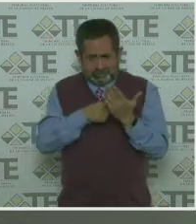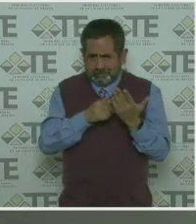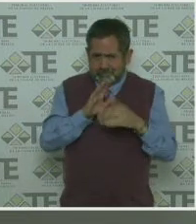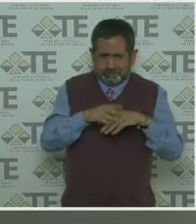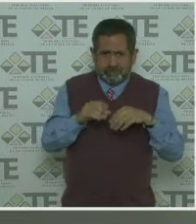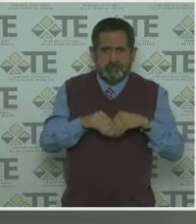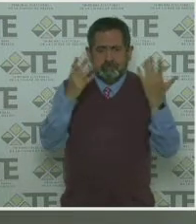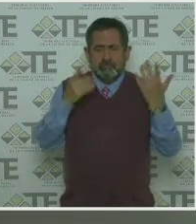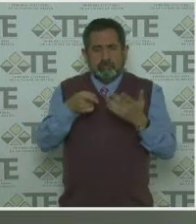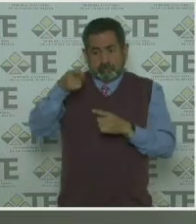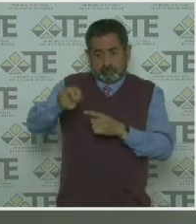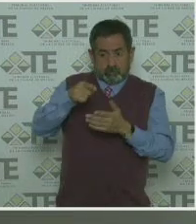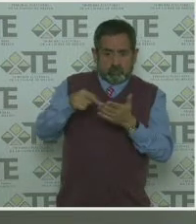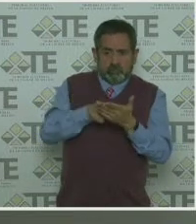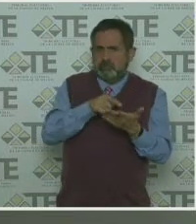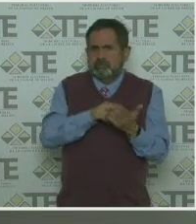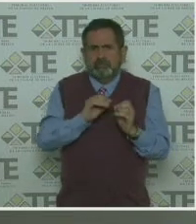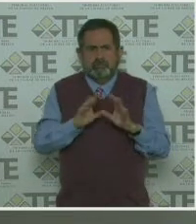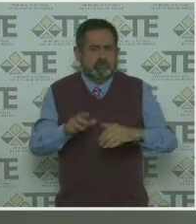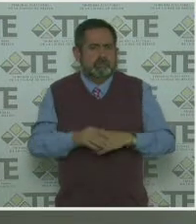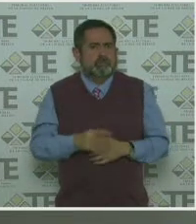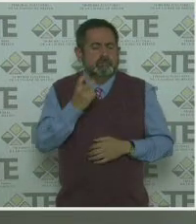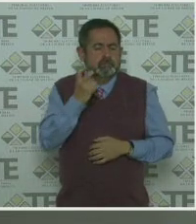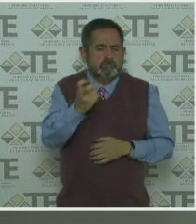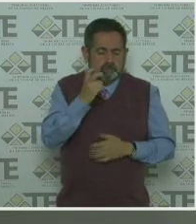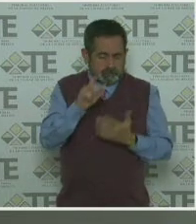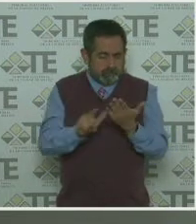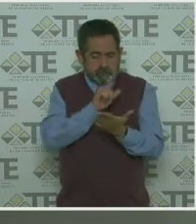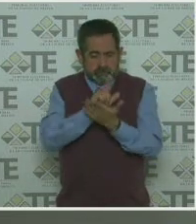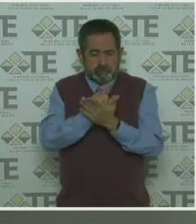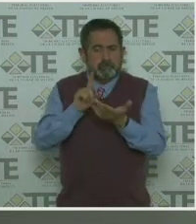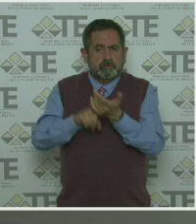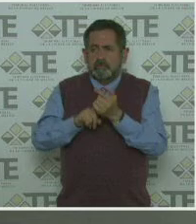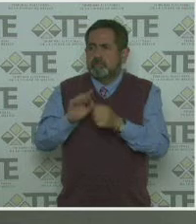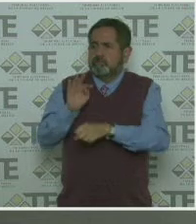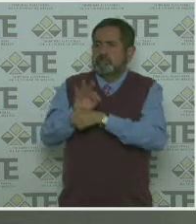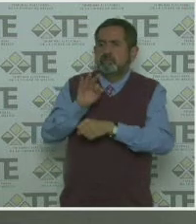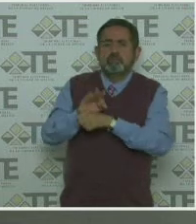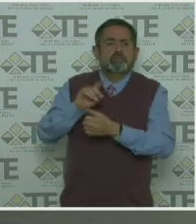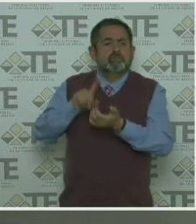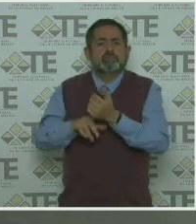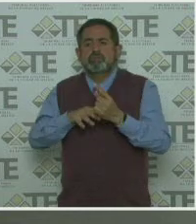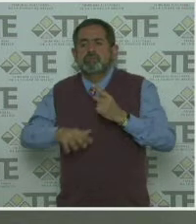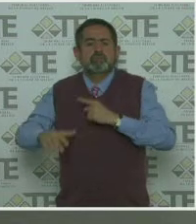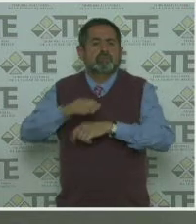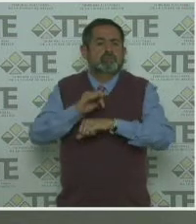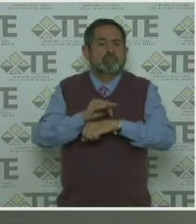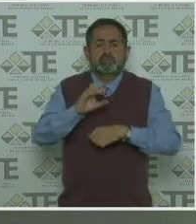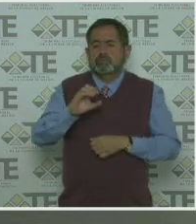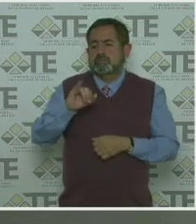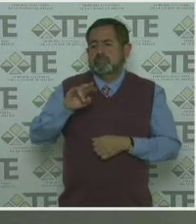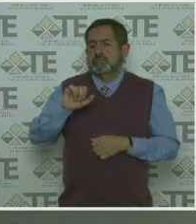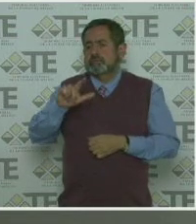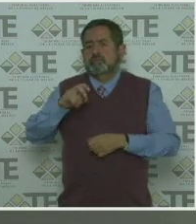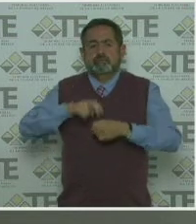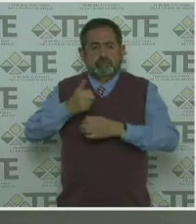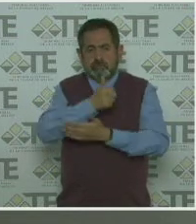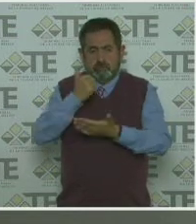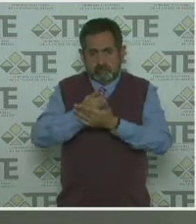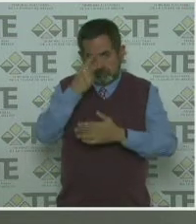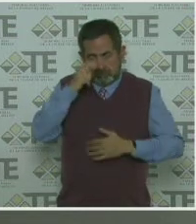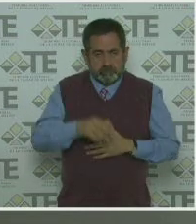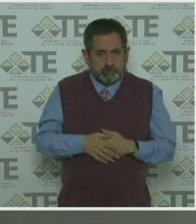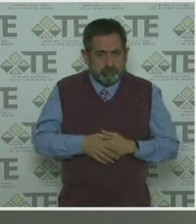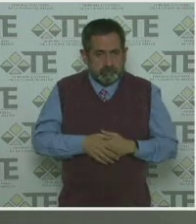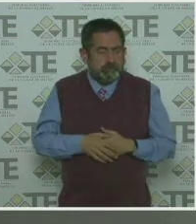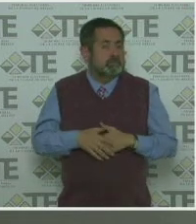el proyecto en el lugar propuesto, de conformidad con la Ley de Gestión Integral de Riesgos y Protección Civil de la Ciudad de México. Por lo que